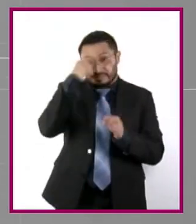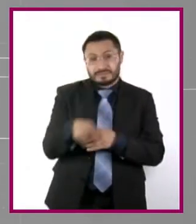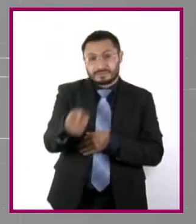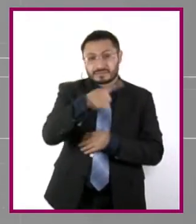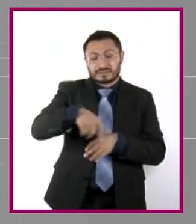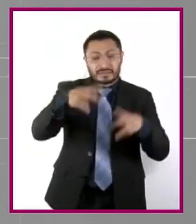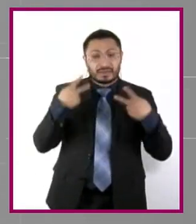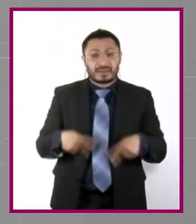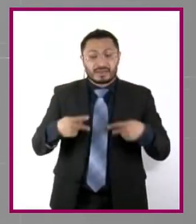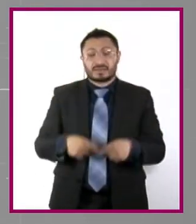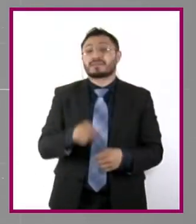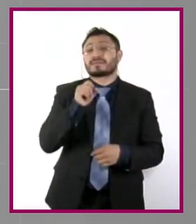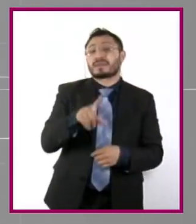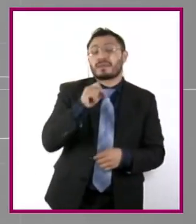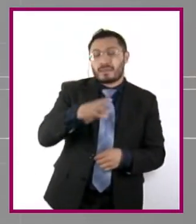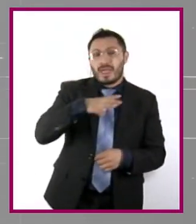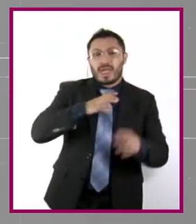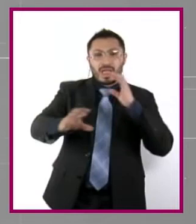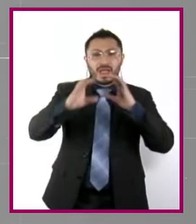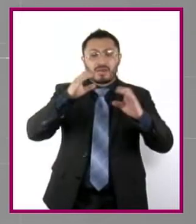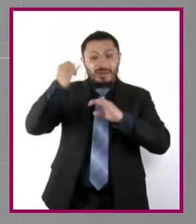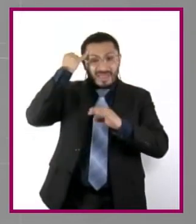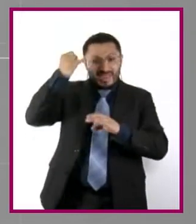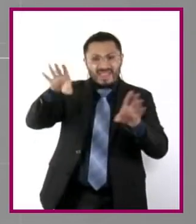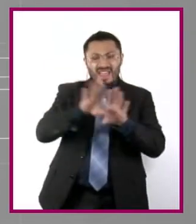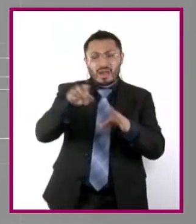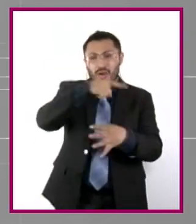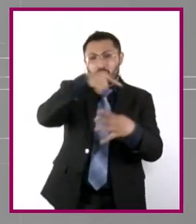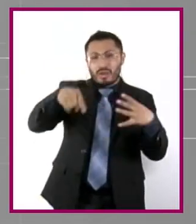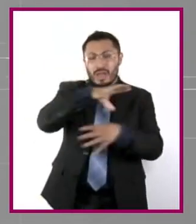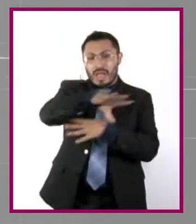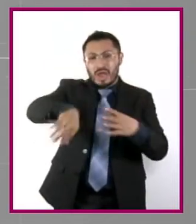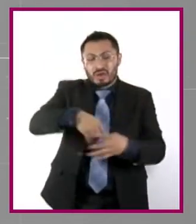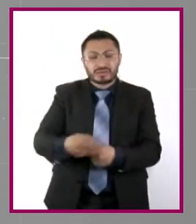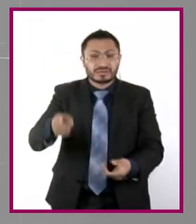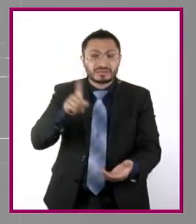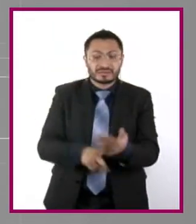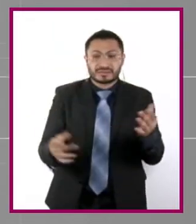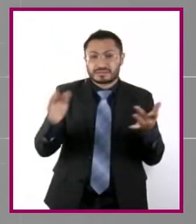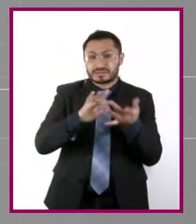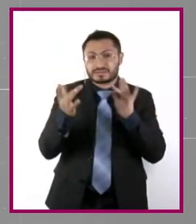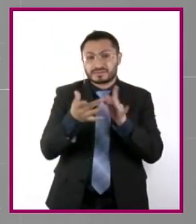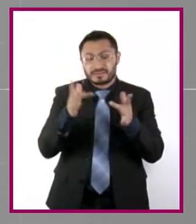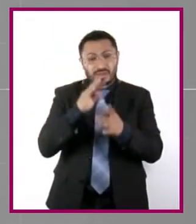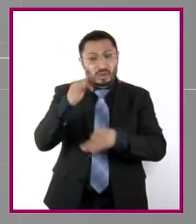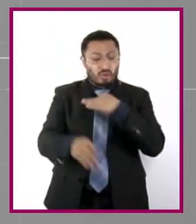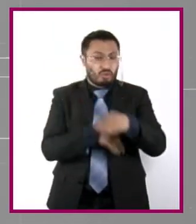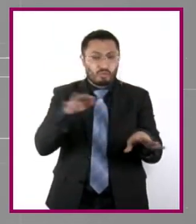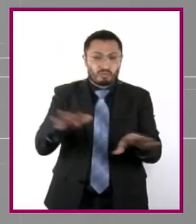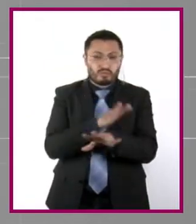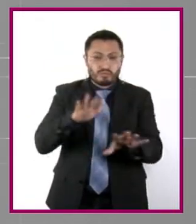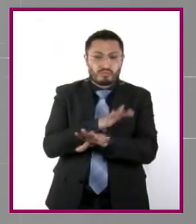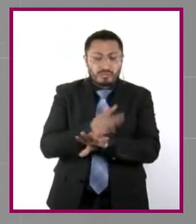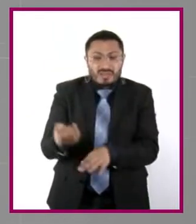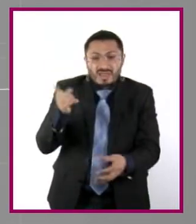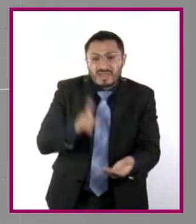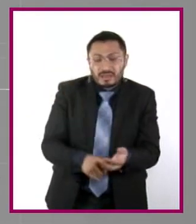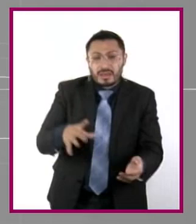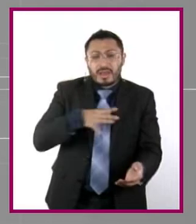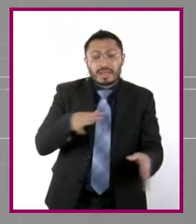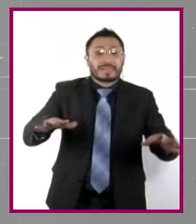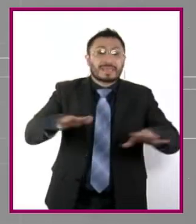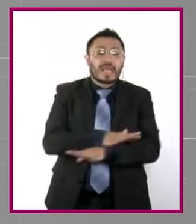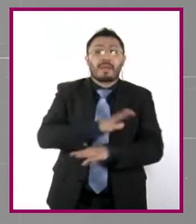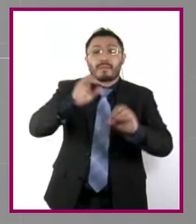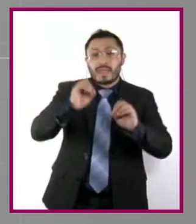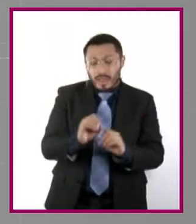Se considera también a la comunicación como un conjunto de elementos en interacción donde toda modificación de uno de ellos altera o